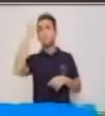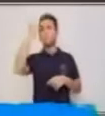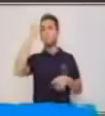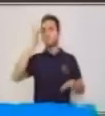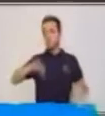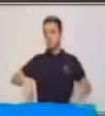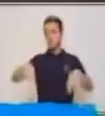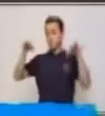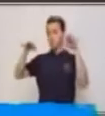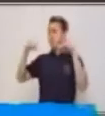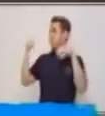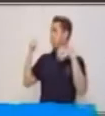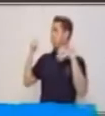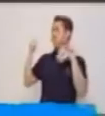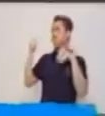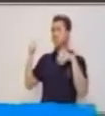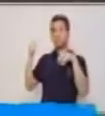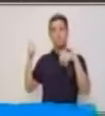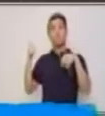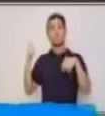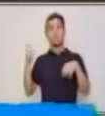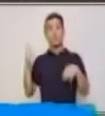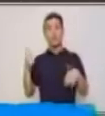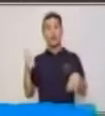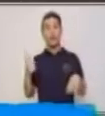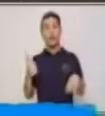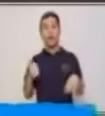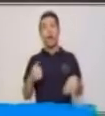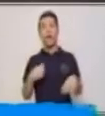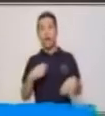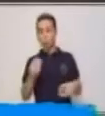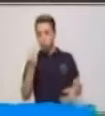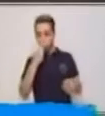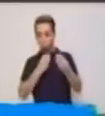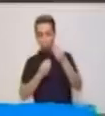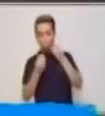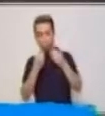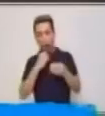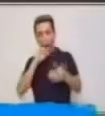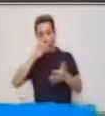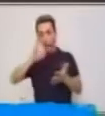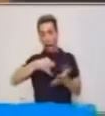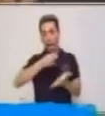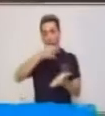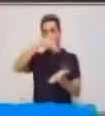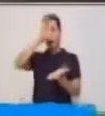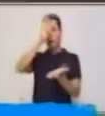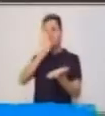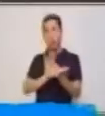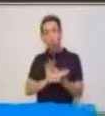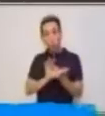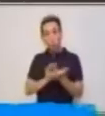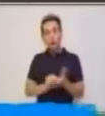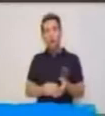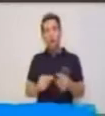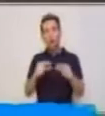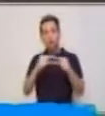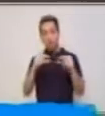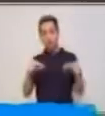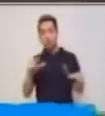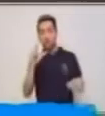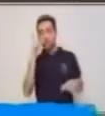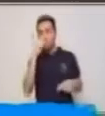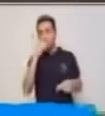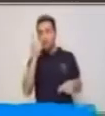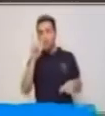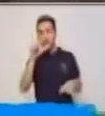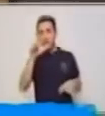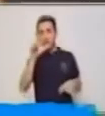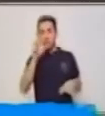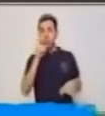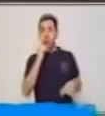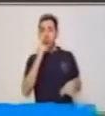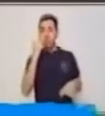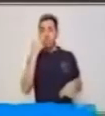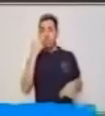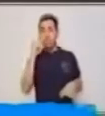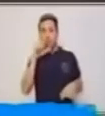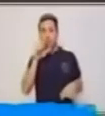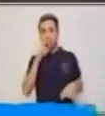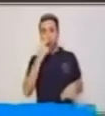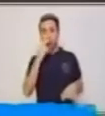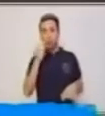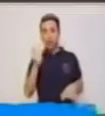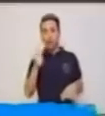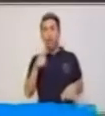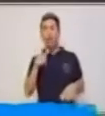animalito que nos da jamón, nos da salchicha, que vive en una granja. Pero si yo voy